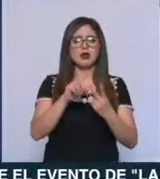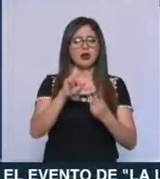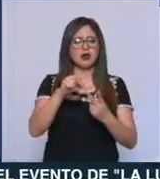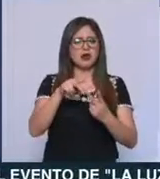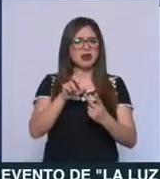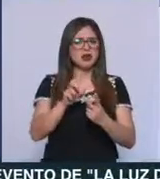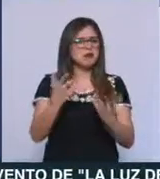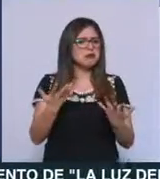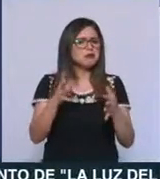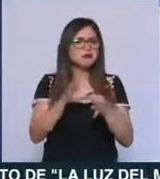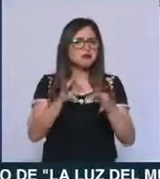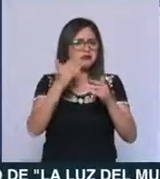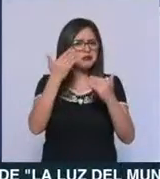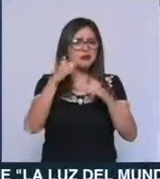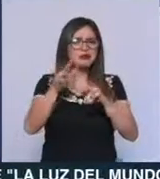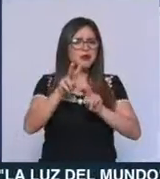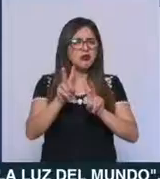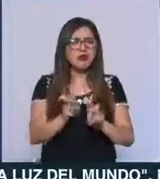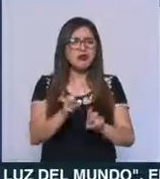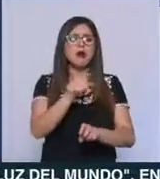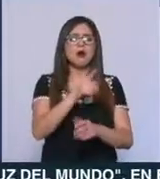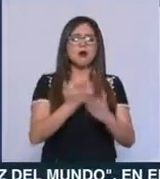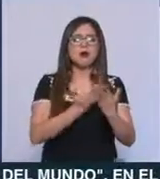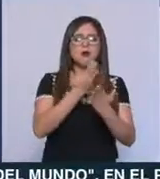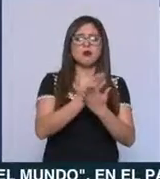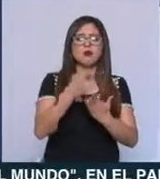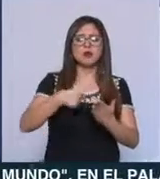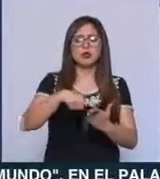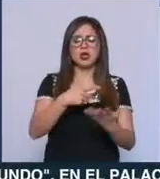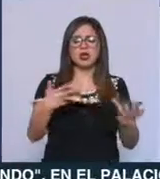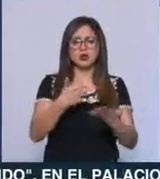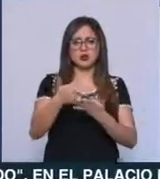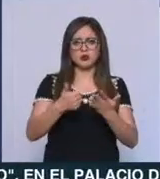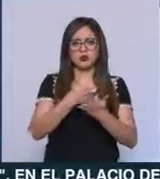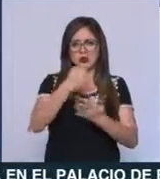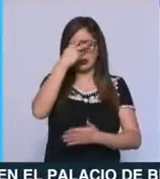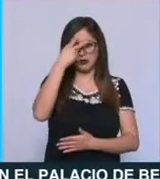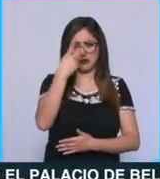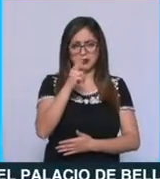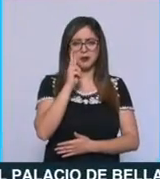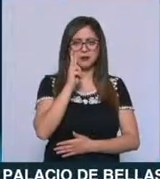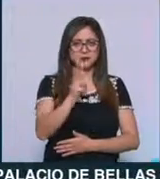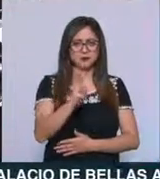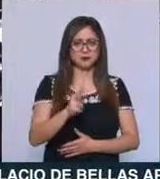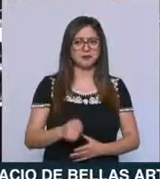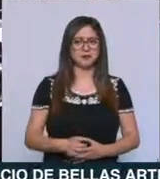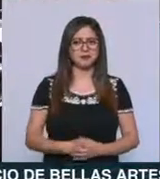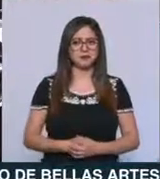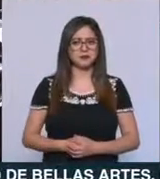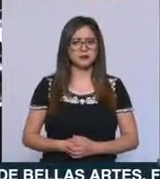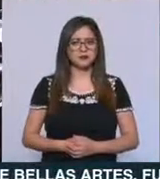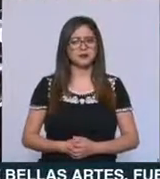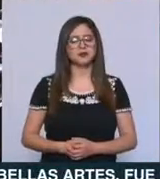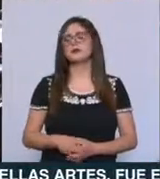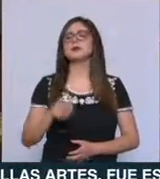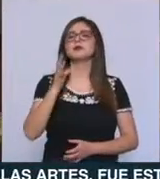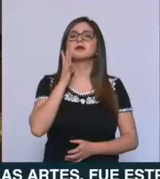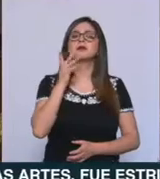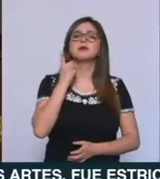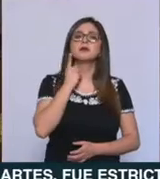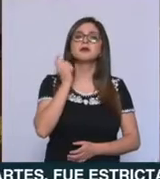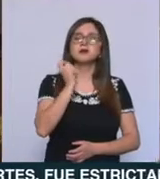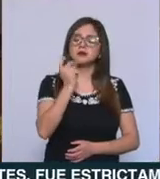qué charlaron? Pues sobre la propuesta que elaboró el gobierno capitalino. Esto fue lo que dijo. El Congreso local analiza